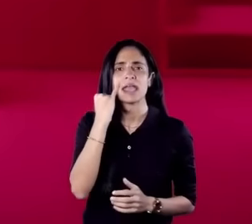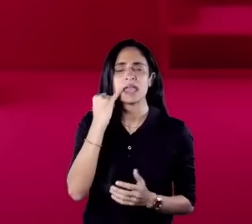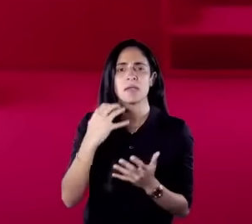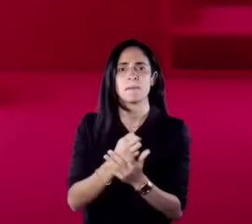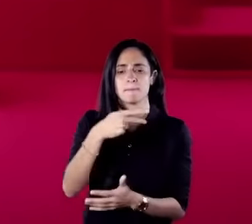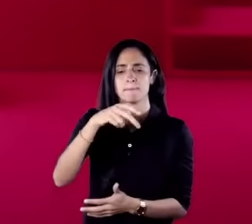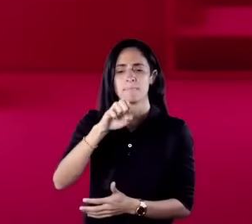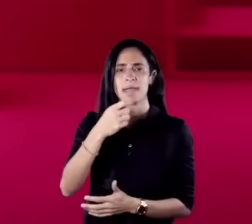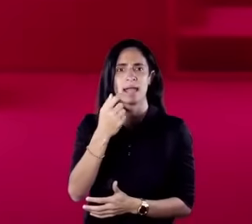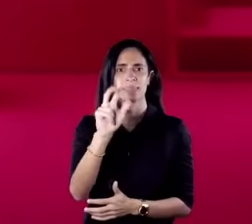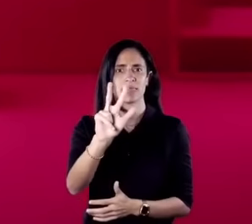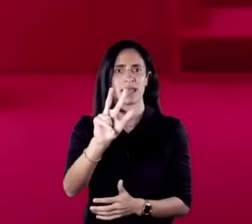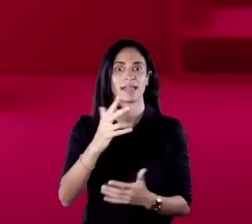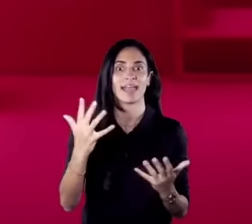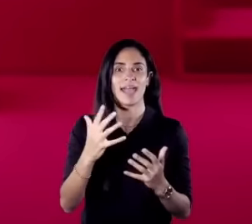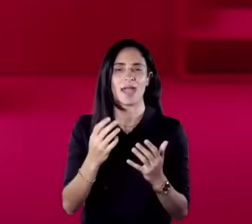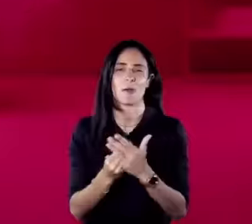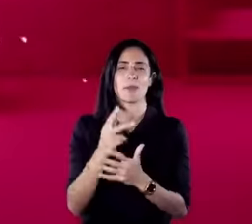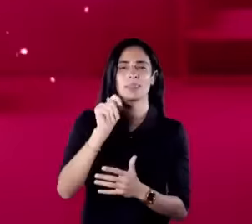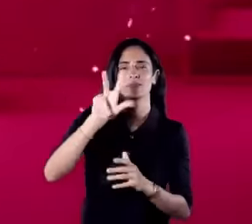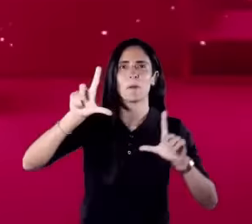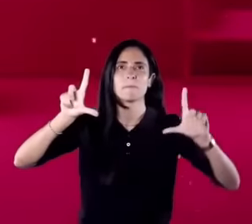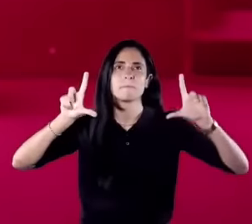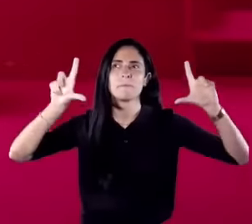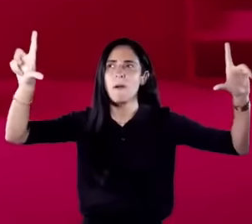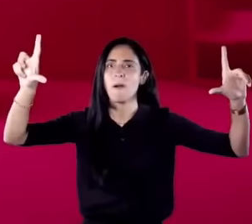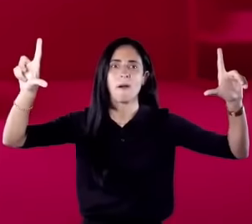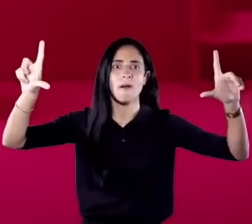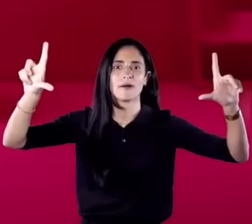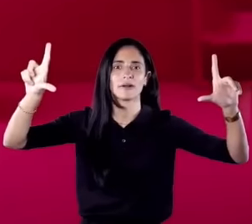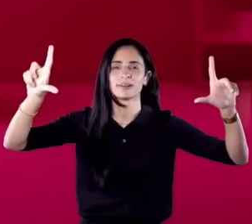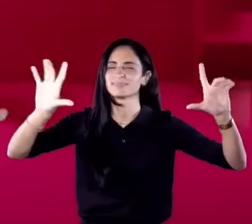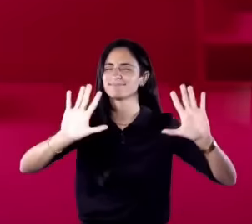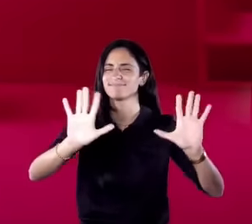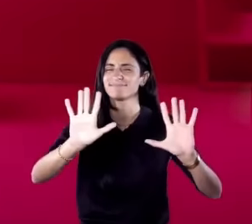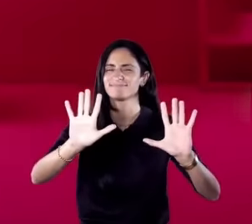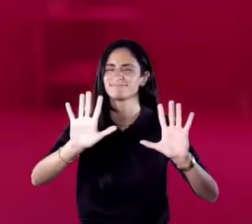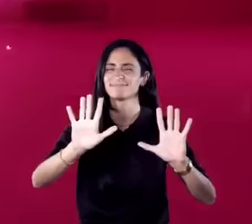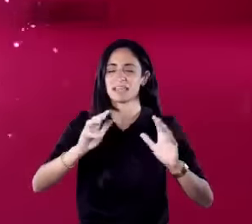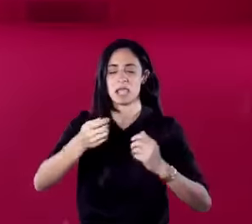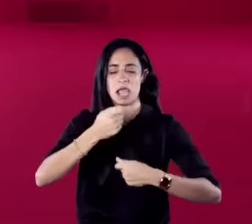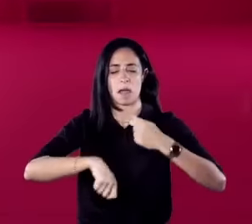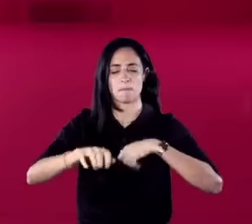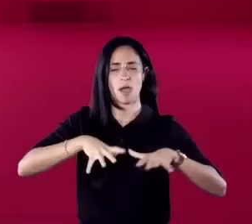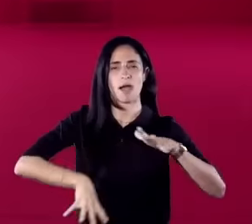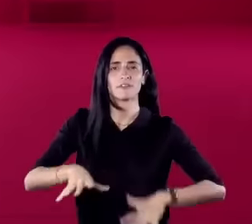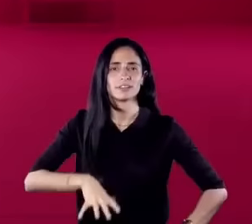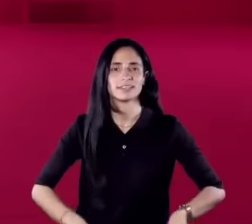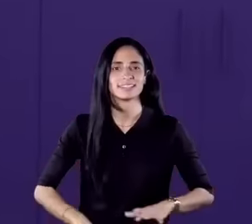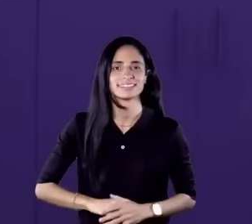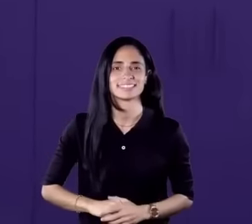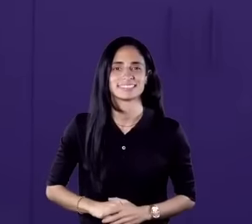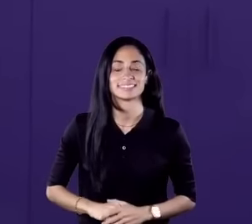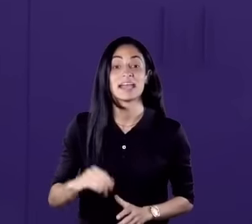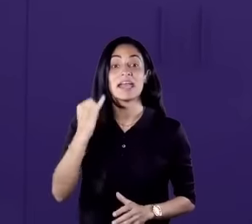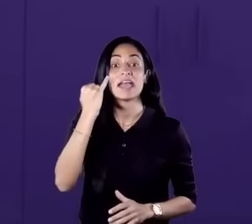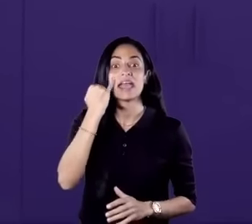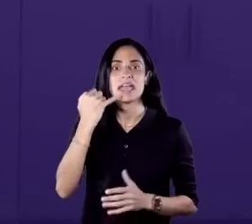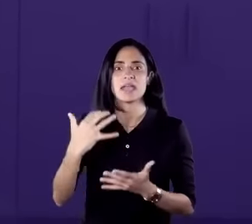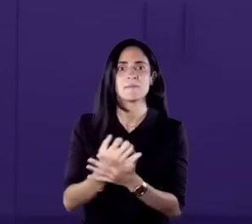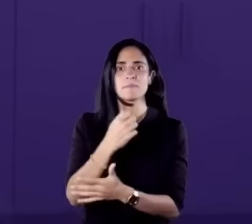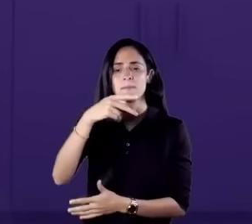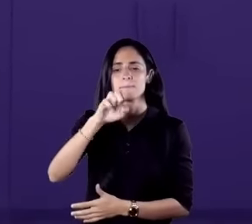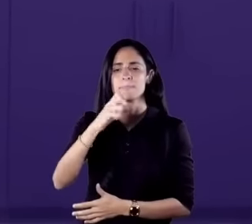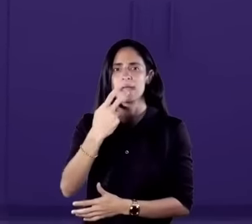el Pega 3? ¡Me compro un televisor! O mejor, me cambio de outfit. Si yo me pego en el